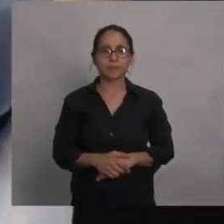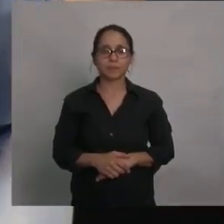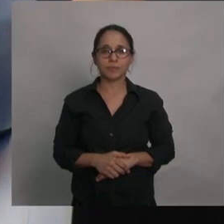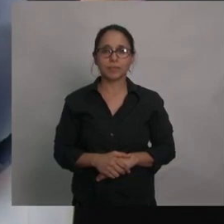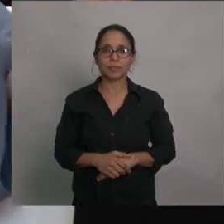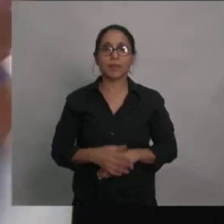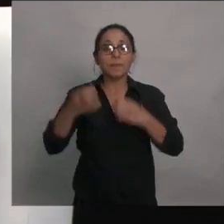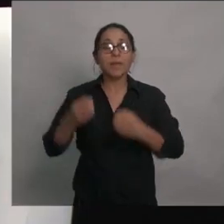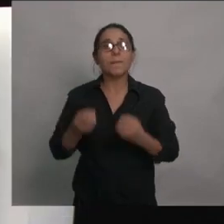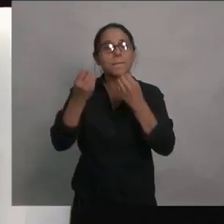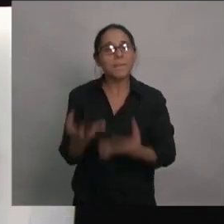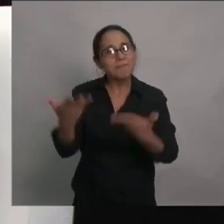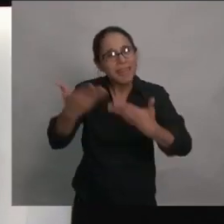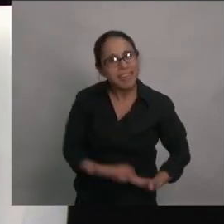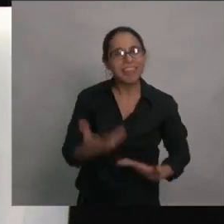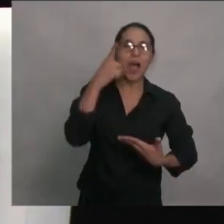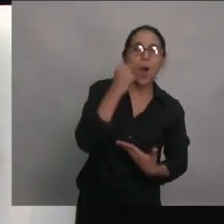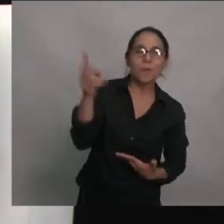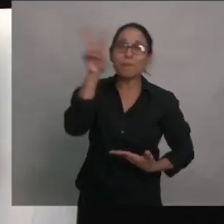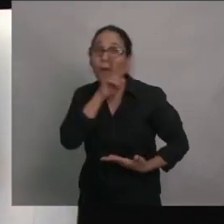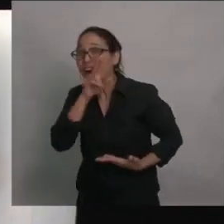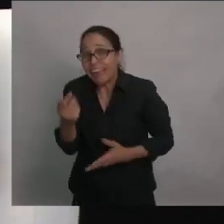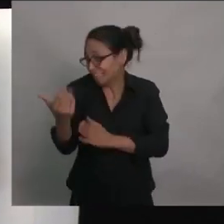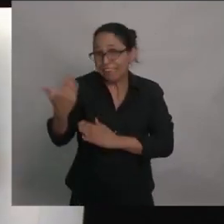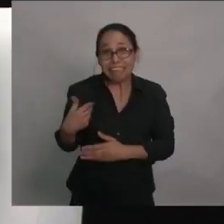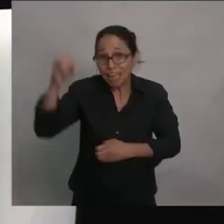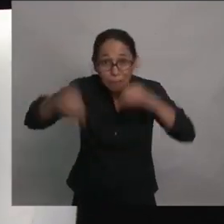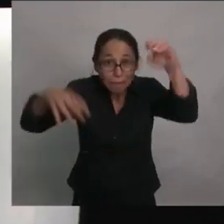Muy bien, bienvenidas y bienvenidos los que acaban de entrar.